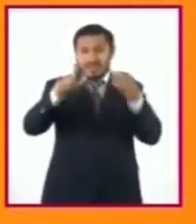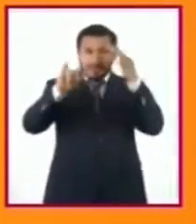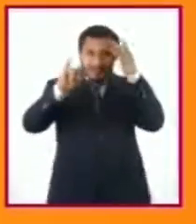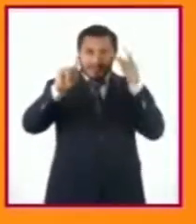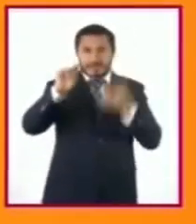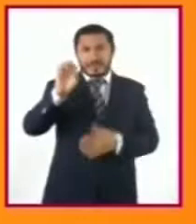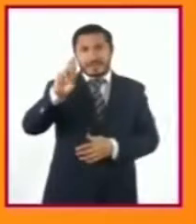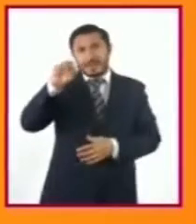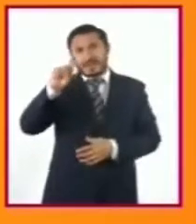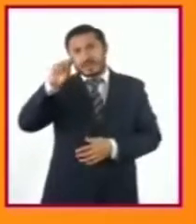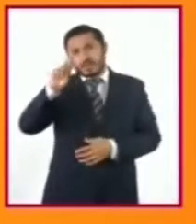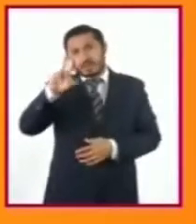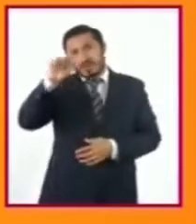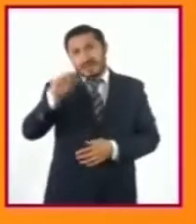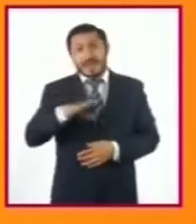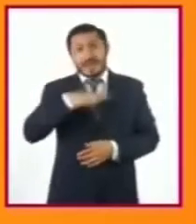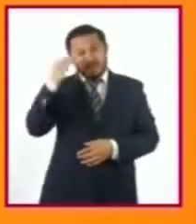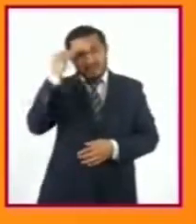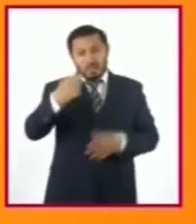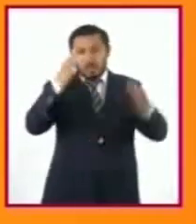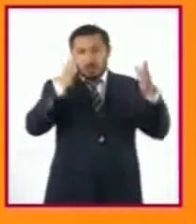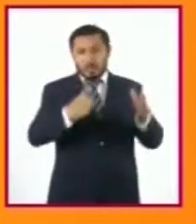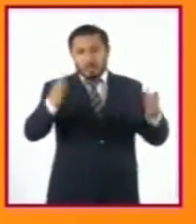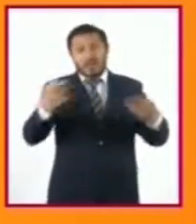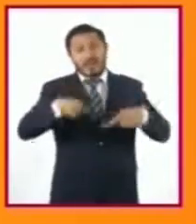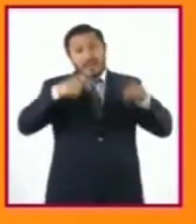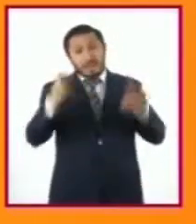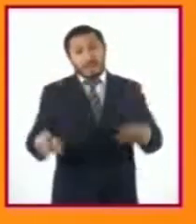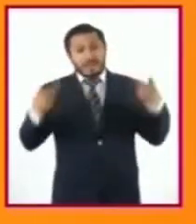una época determinada y están representados por